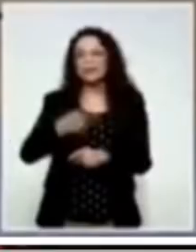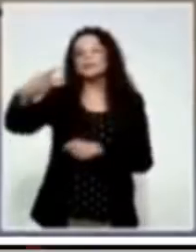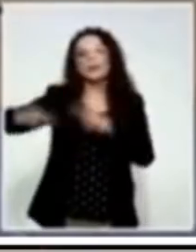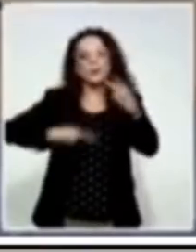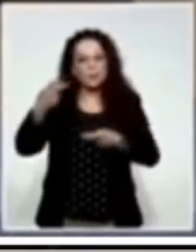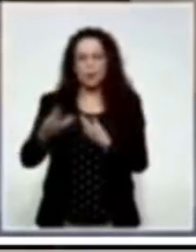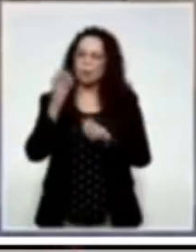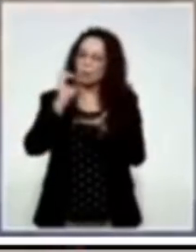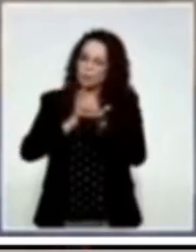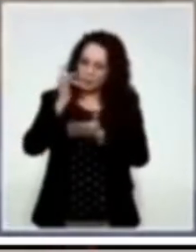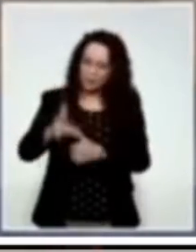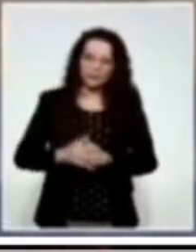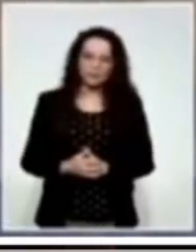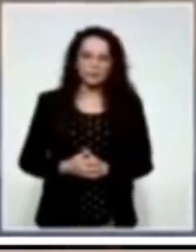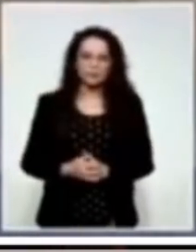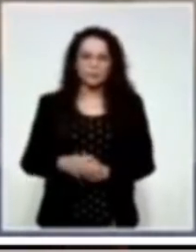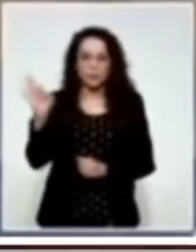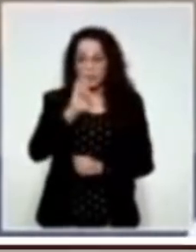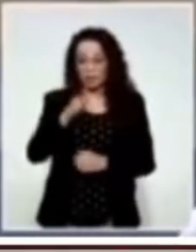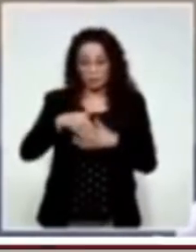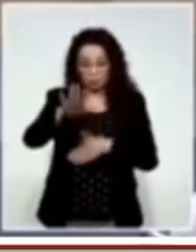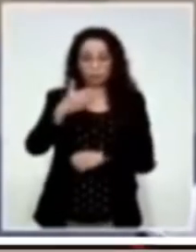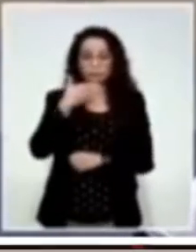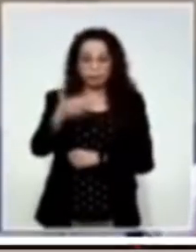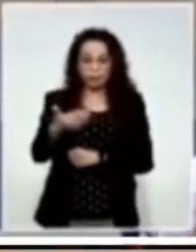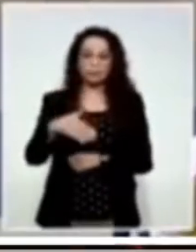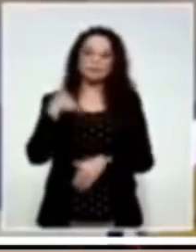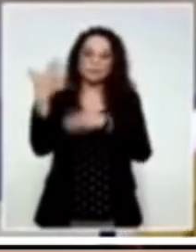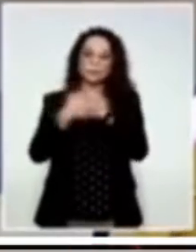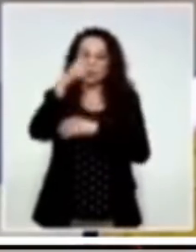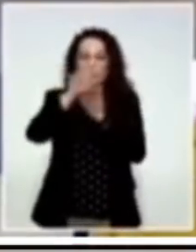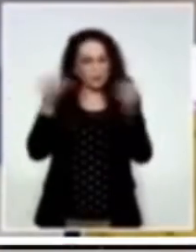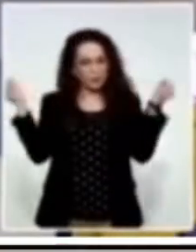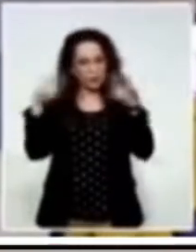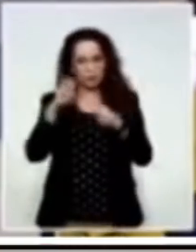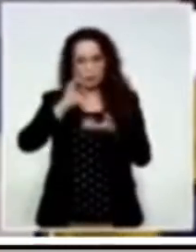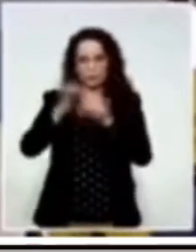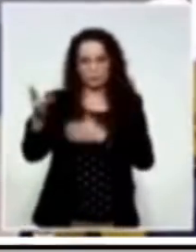preguntas y si todo sale bien, nos vemos en un mes. Muchas gracias. Hasta luego.